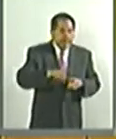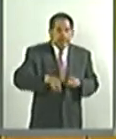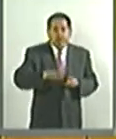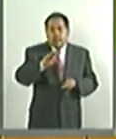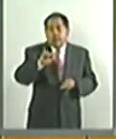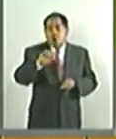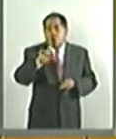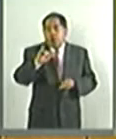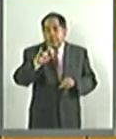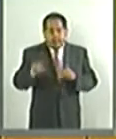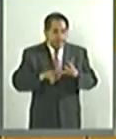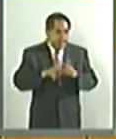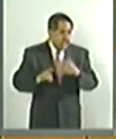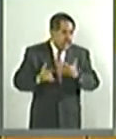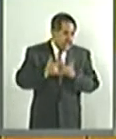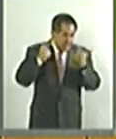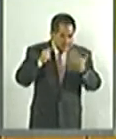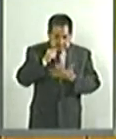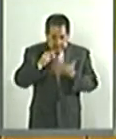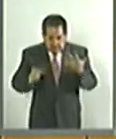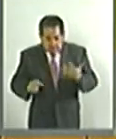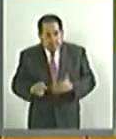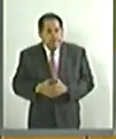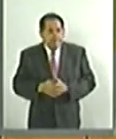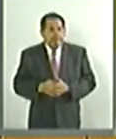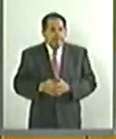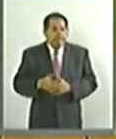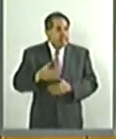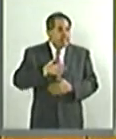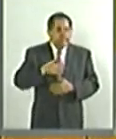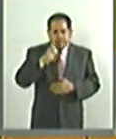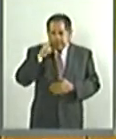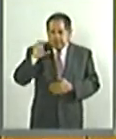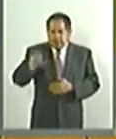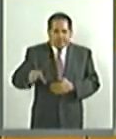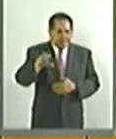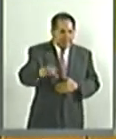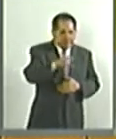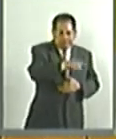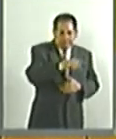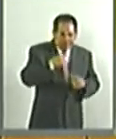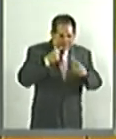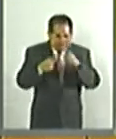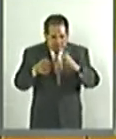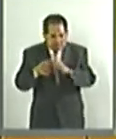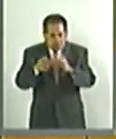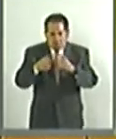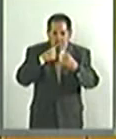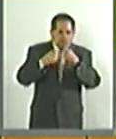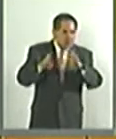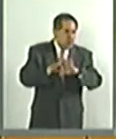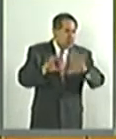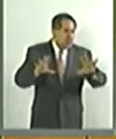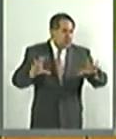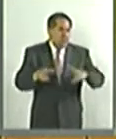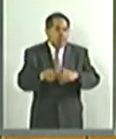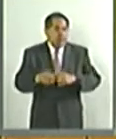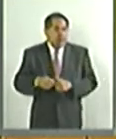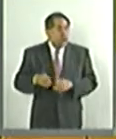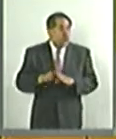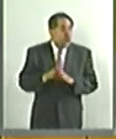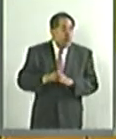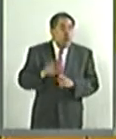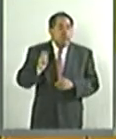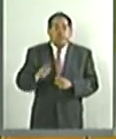biología y la historia se funden en los geoparques de la comarca minera y de la Mixteca Alta, dando